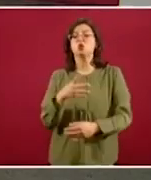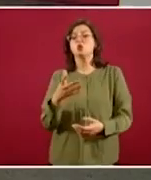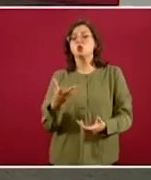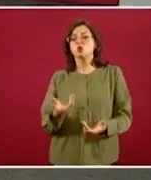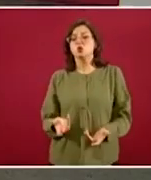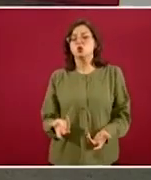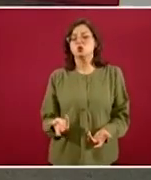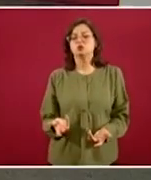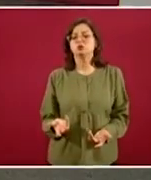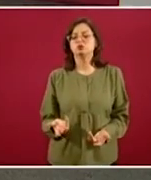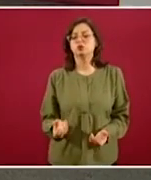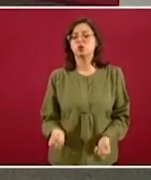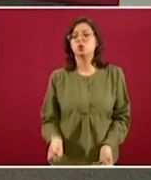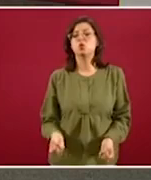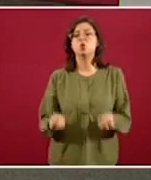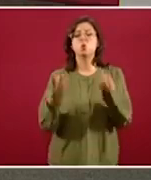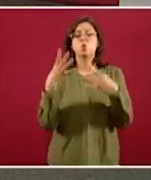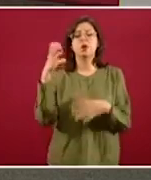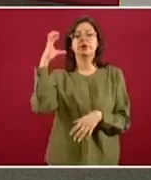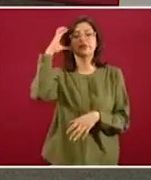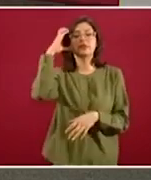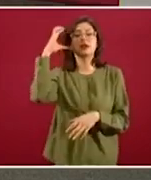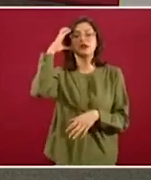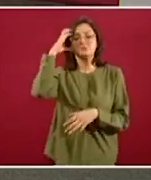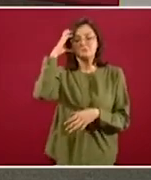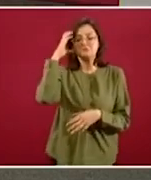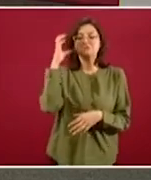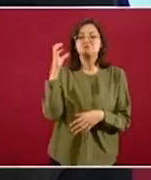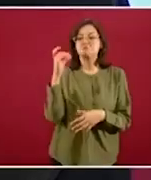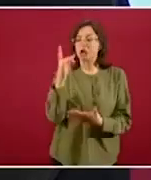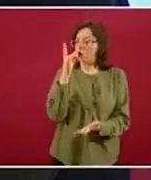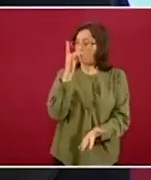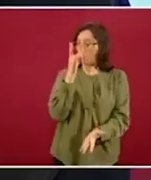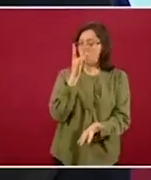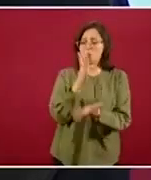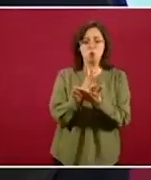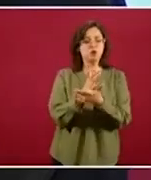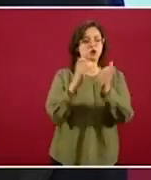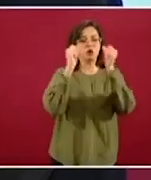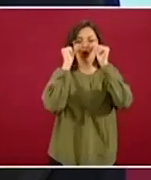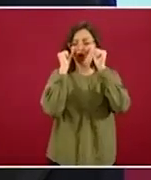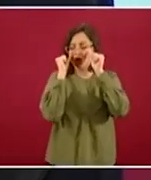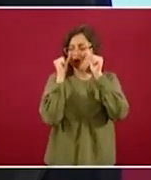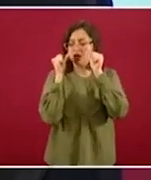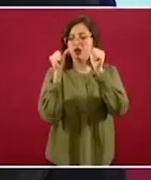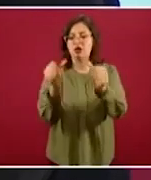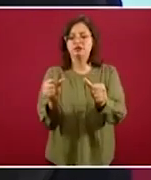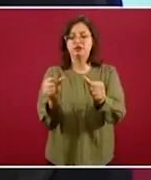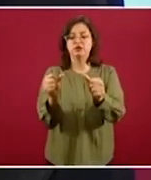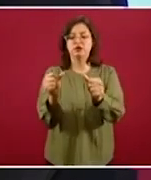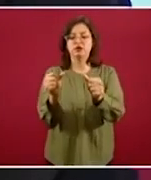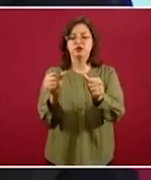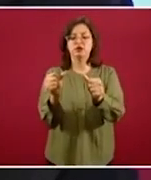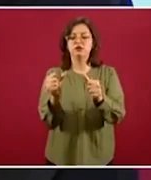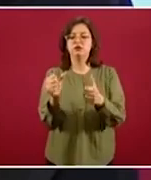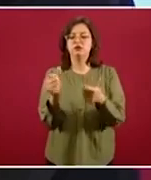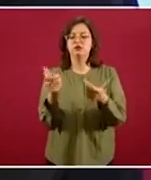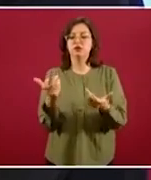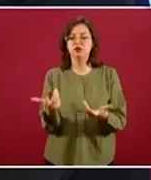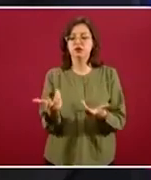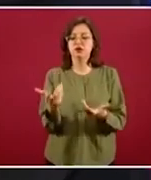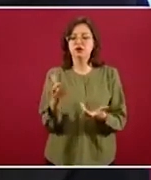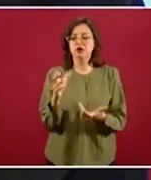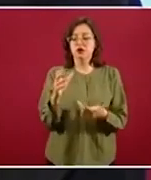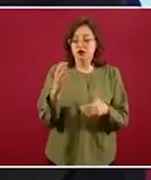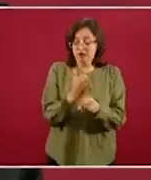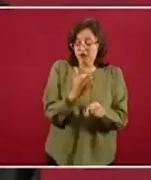número de camas totales que podrían atender en una contingencia como esta, hasta no solamente en la situación